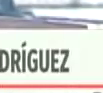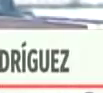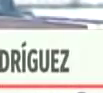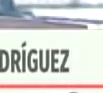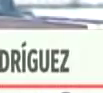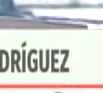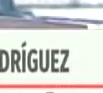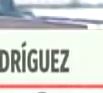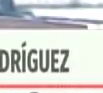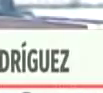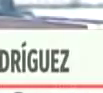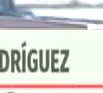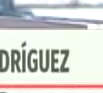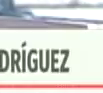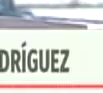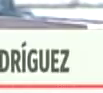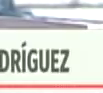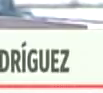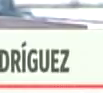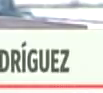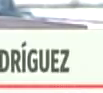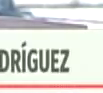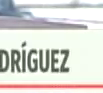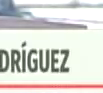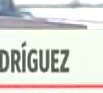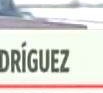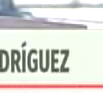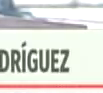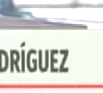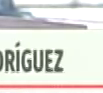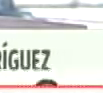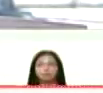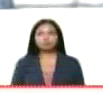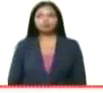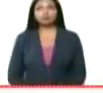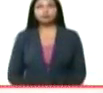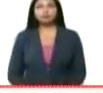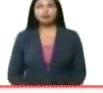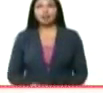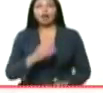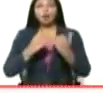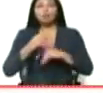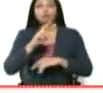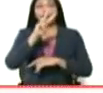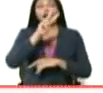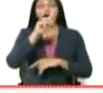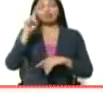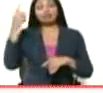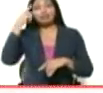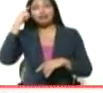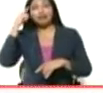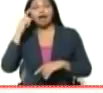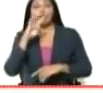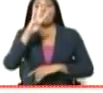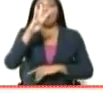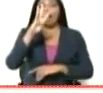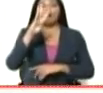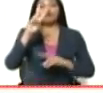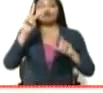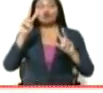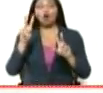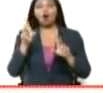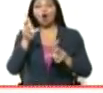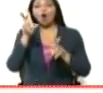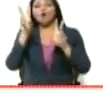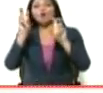Venezuela en las últimas 24 horas registró 4 nuevos casos para un